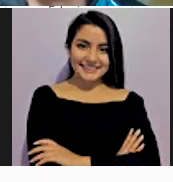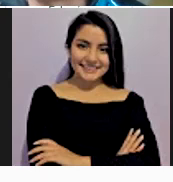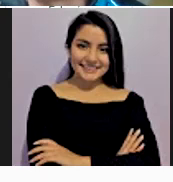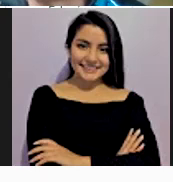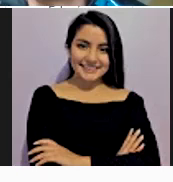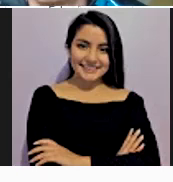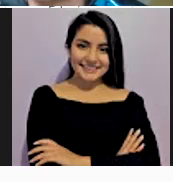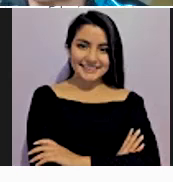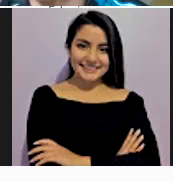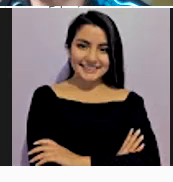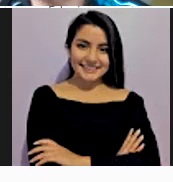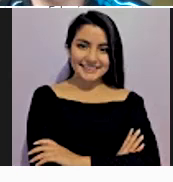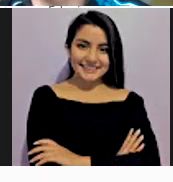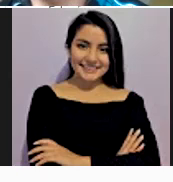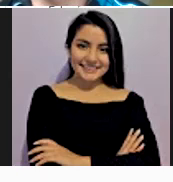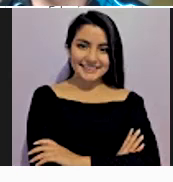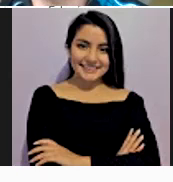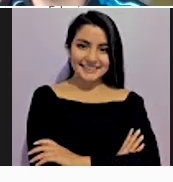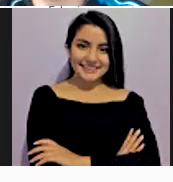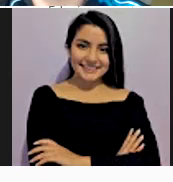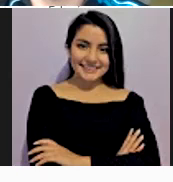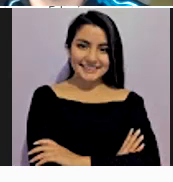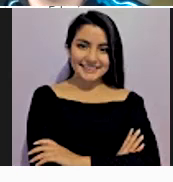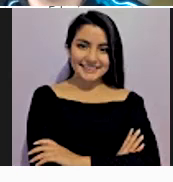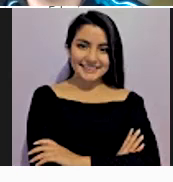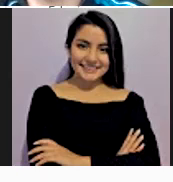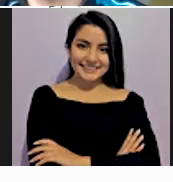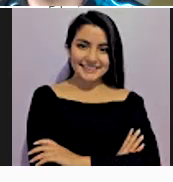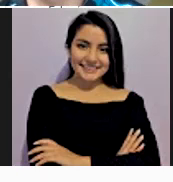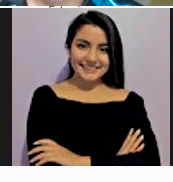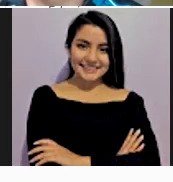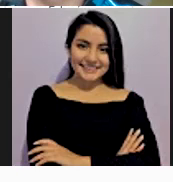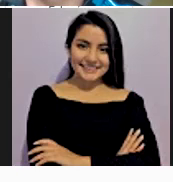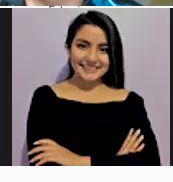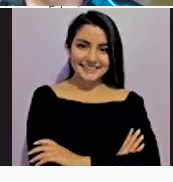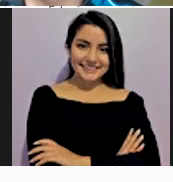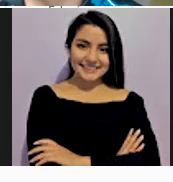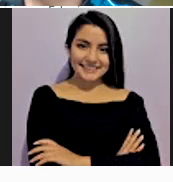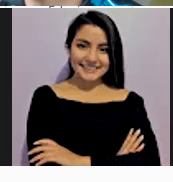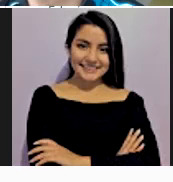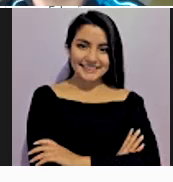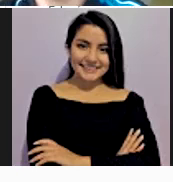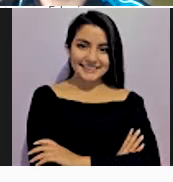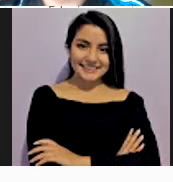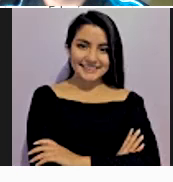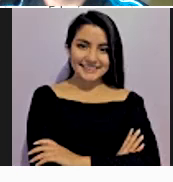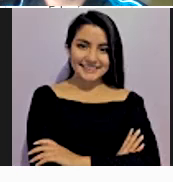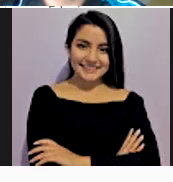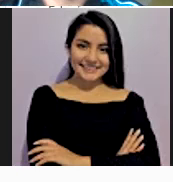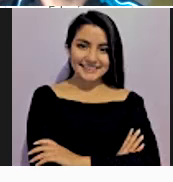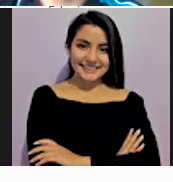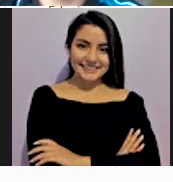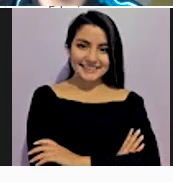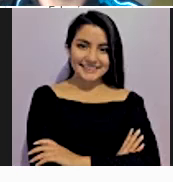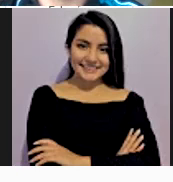hidráulica. No vamos a llegar a la parte estructural, por lo tanto, nosotros no diseñamos puentes, no diseñamos puentes. Nosotros hacemos los estudios para